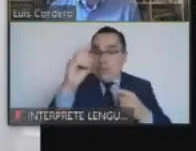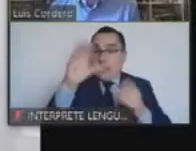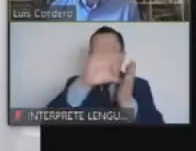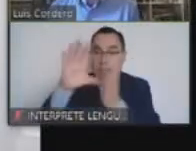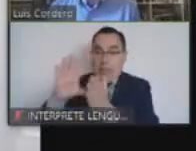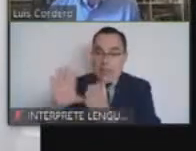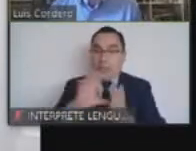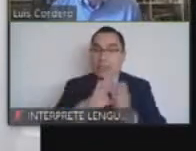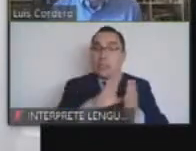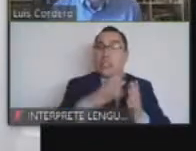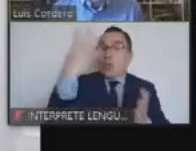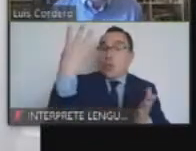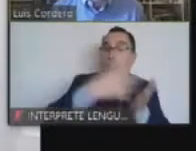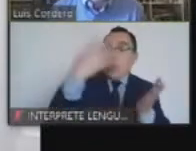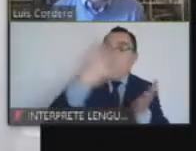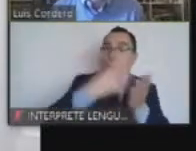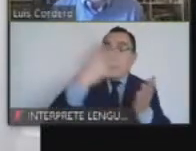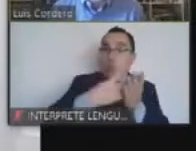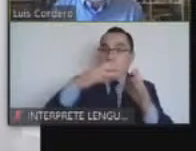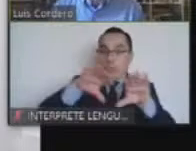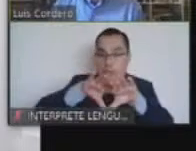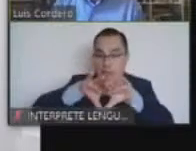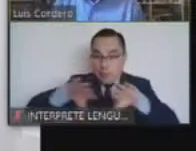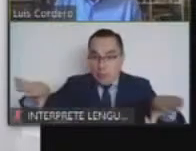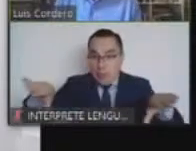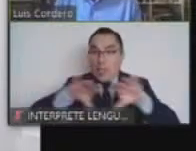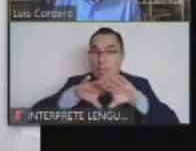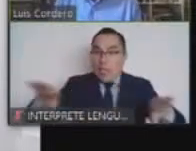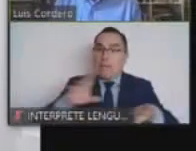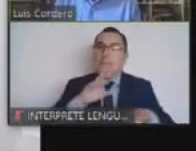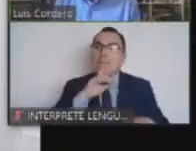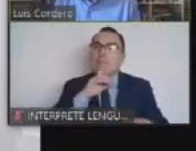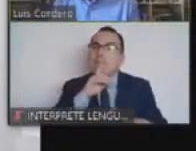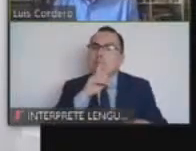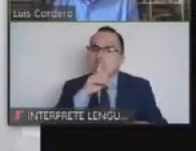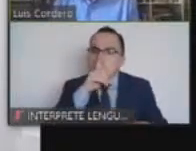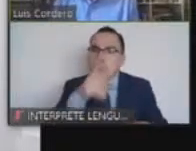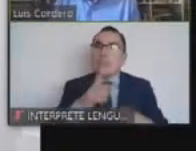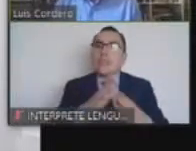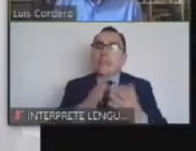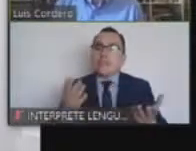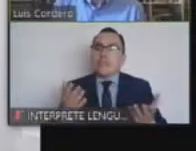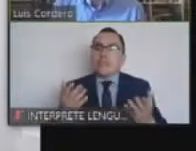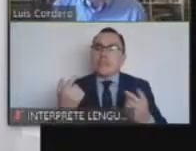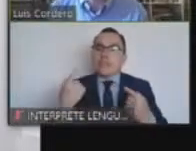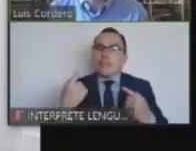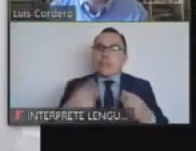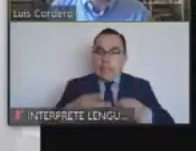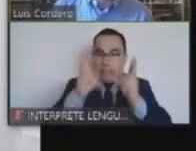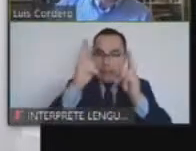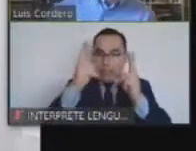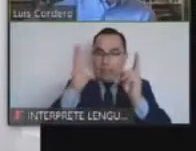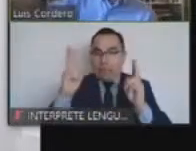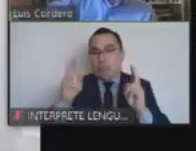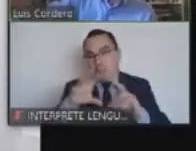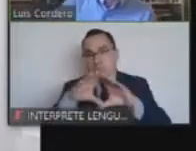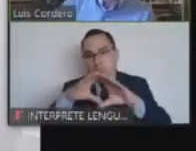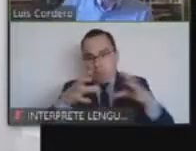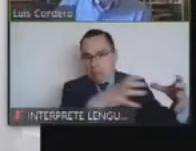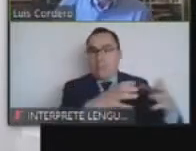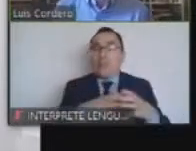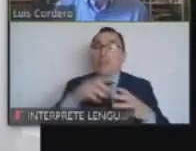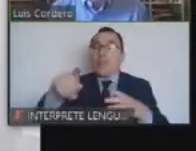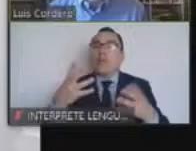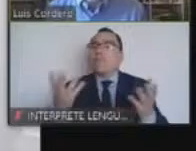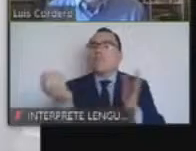y 4.000 separadas solo para especialistas en el ámbito del derecho, en el fondo. Y los componentes